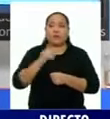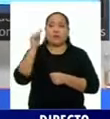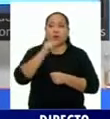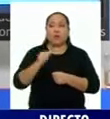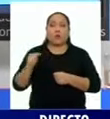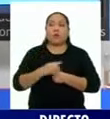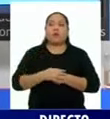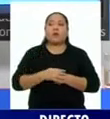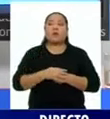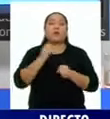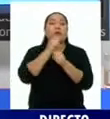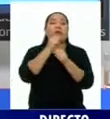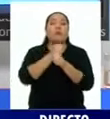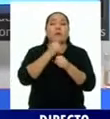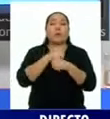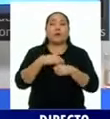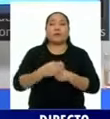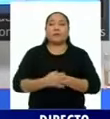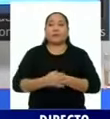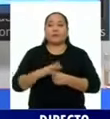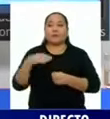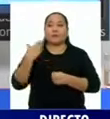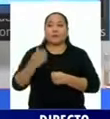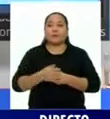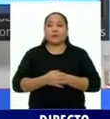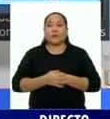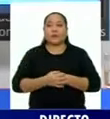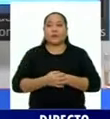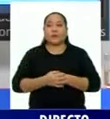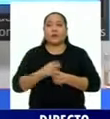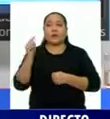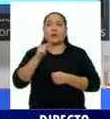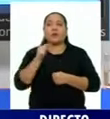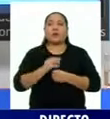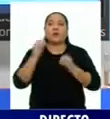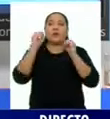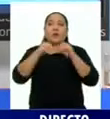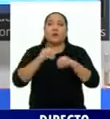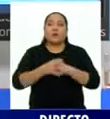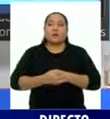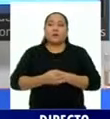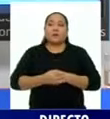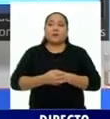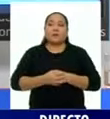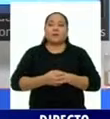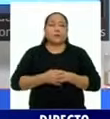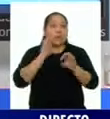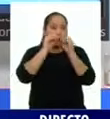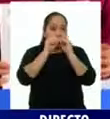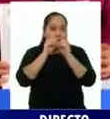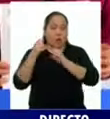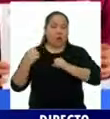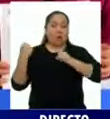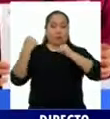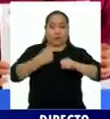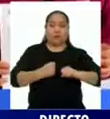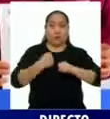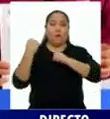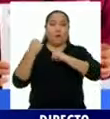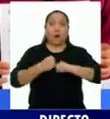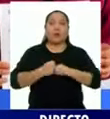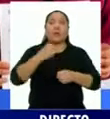productividad del trabajo. La siguiente. Se ha repotenciado nuestro portal Empleos Perú, el